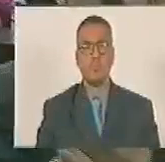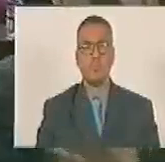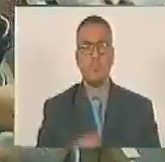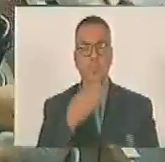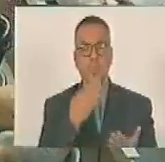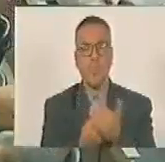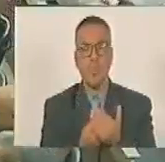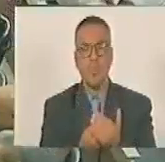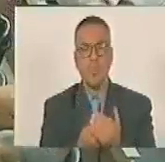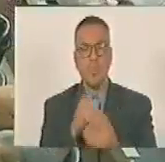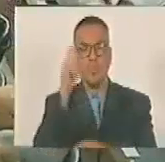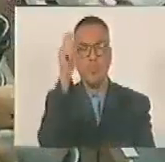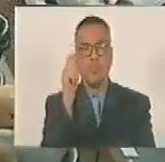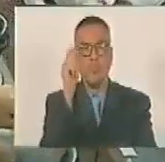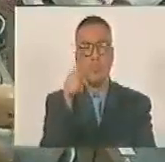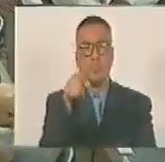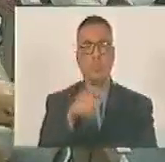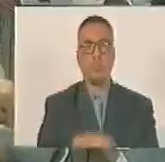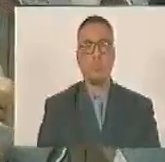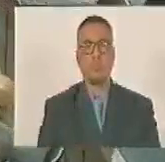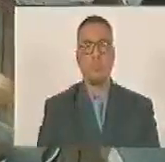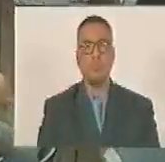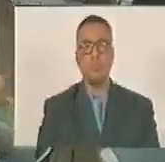Muchas gracias, querido diputado.